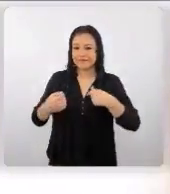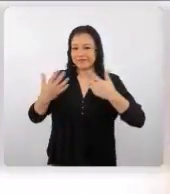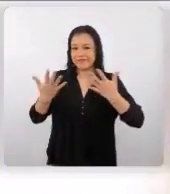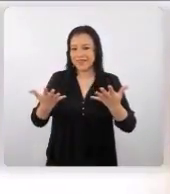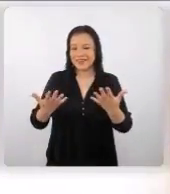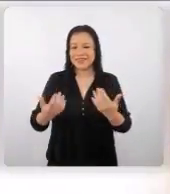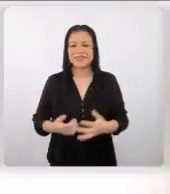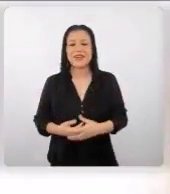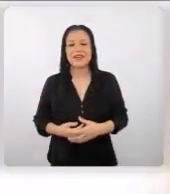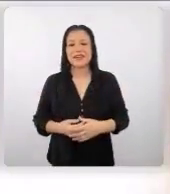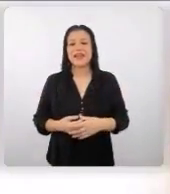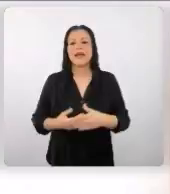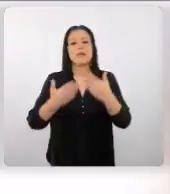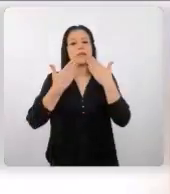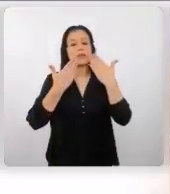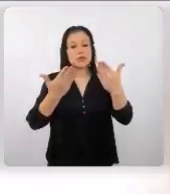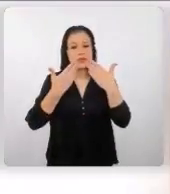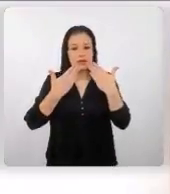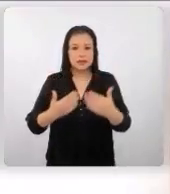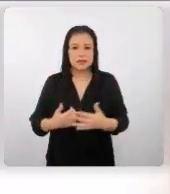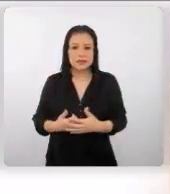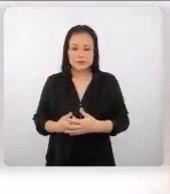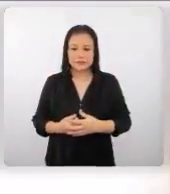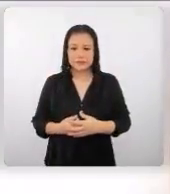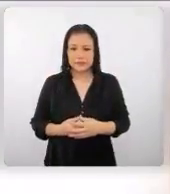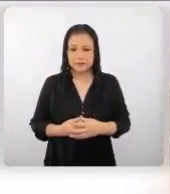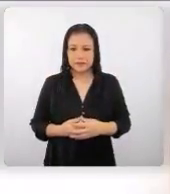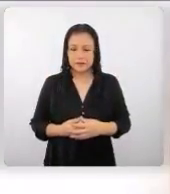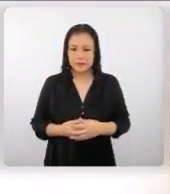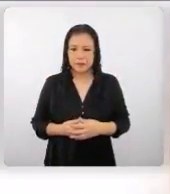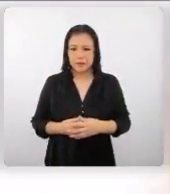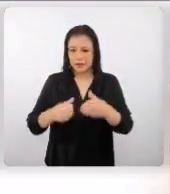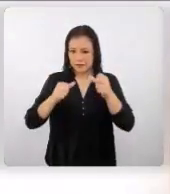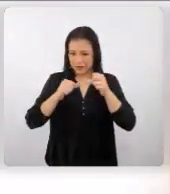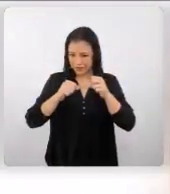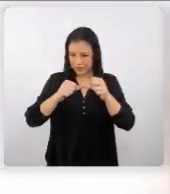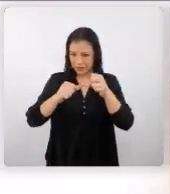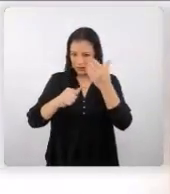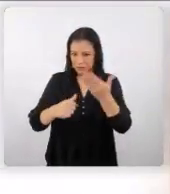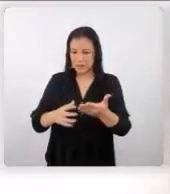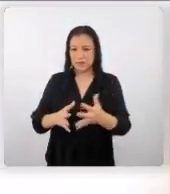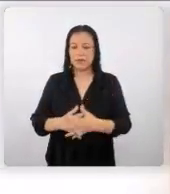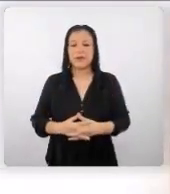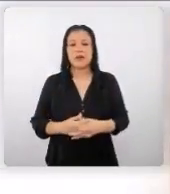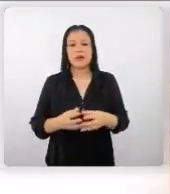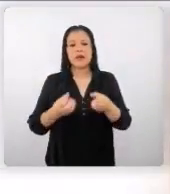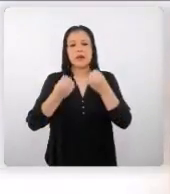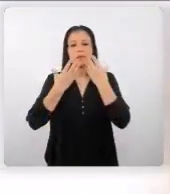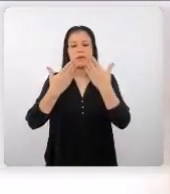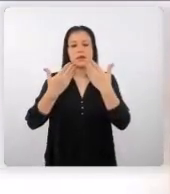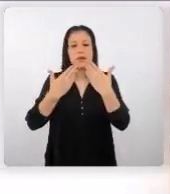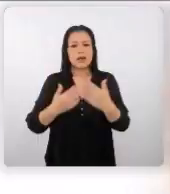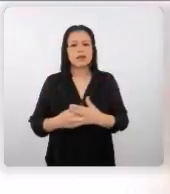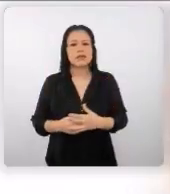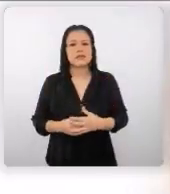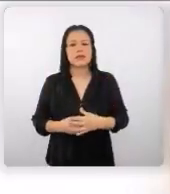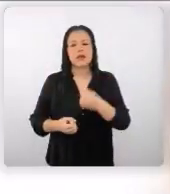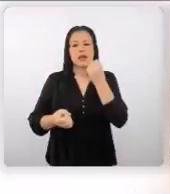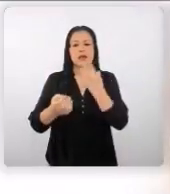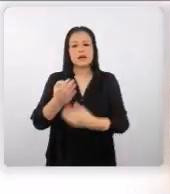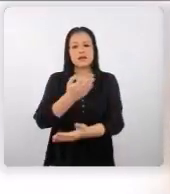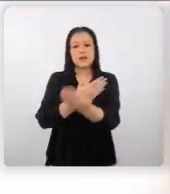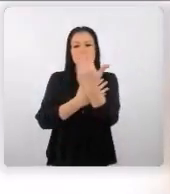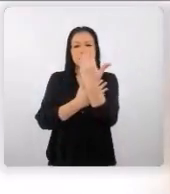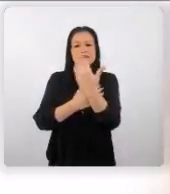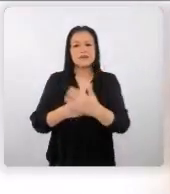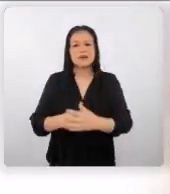Sí, aquí estoy, Karina. Muchas gracias. A ti. Continúa, Cecilia. Muchas gracias, Karina. Bueno, buenos días con